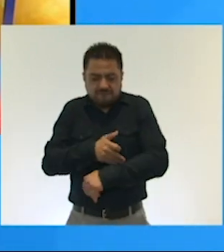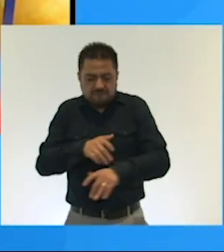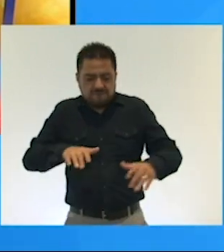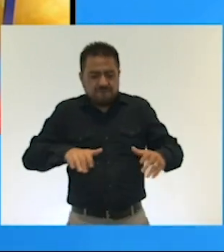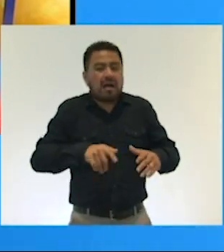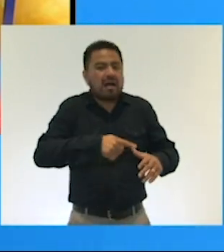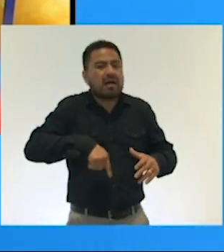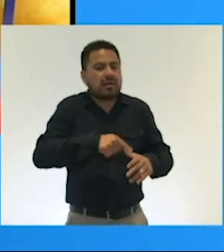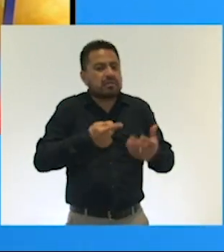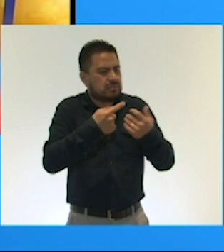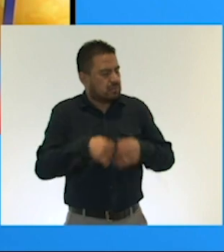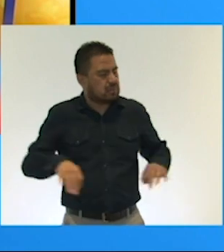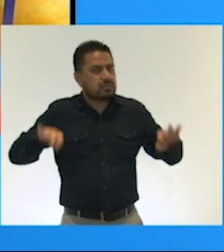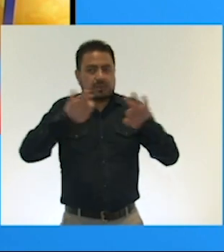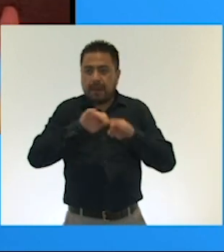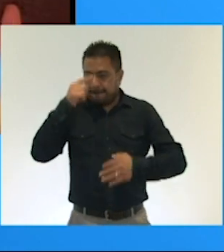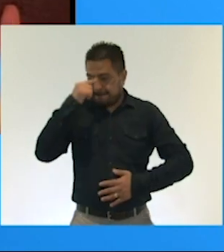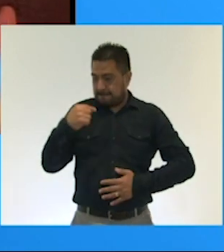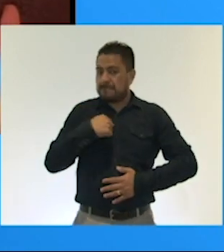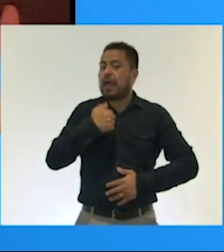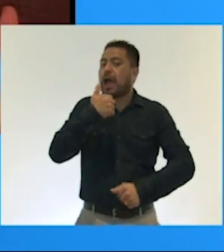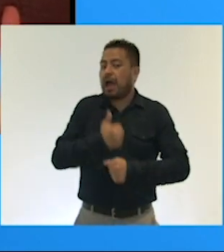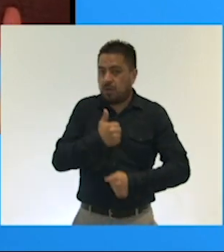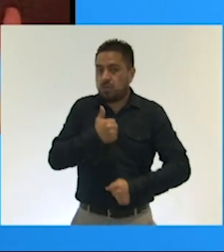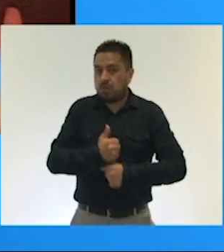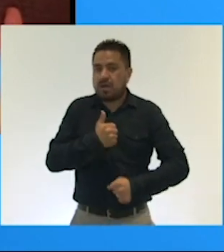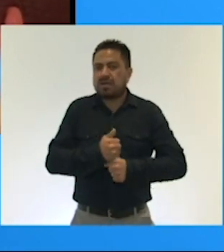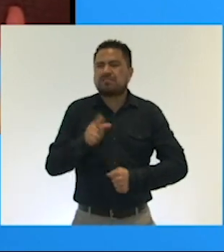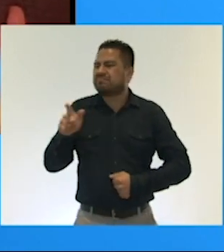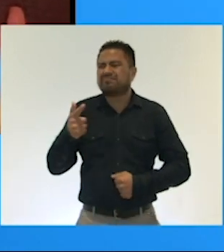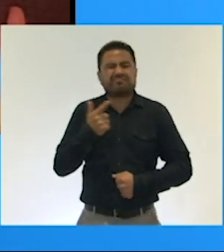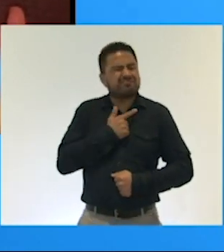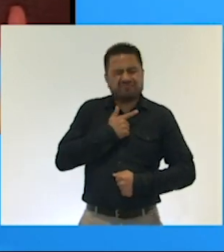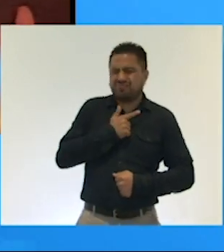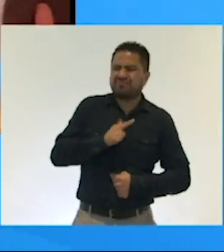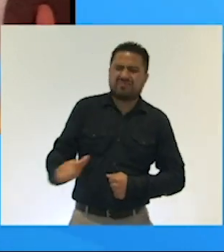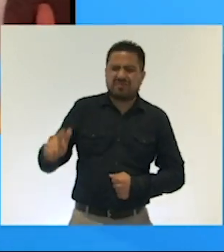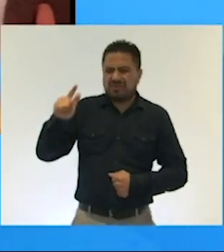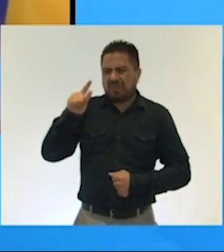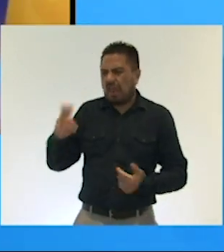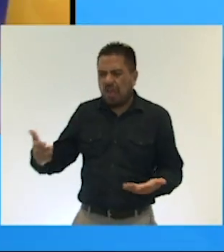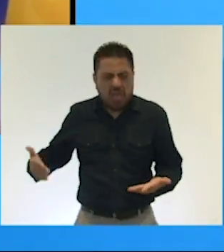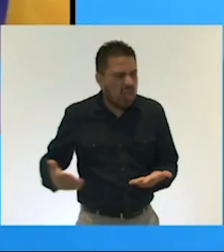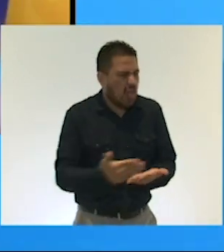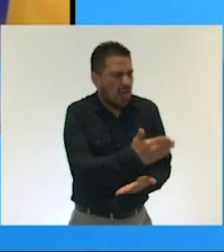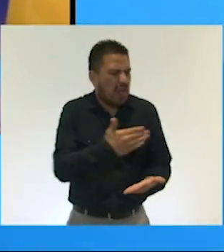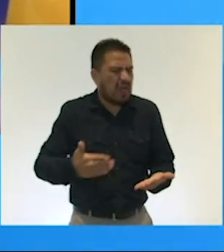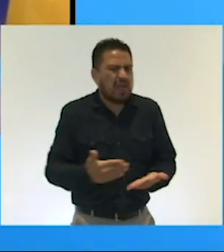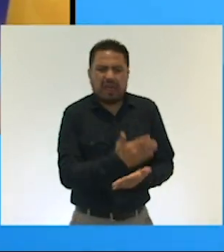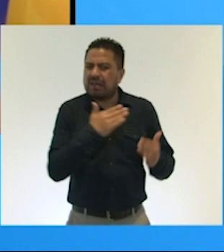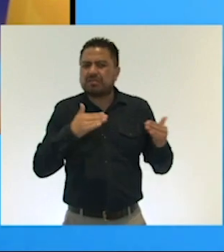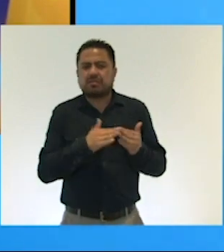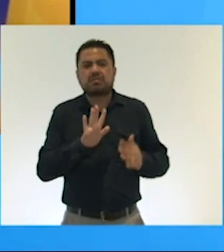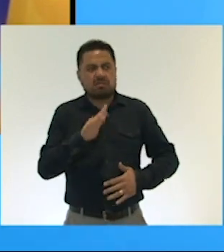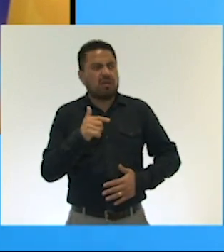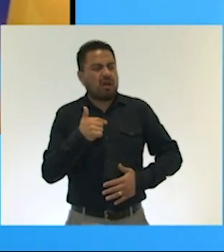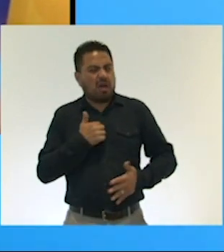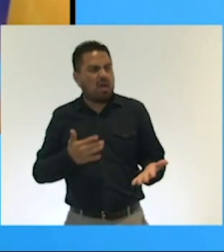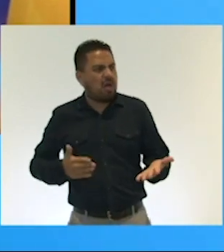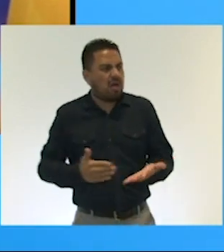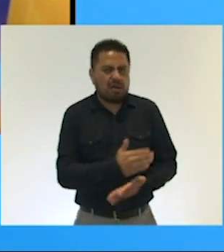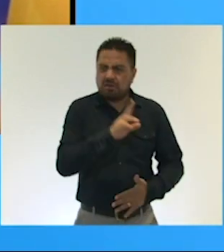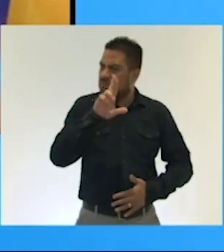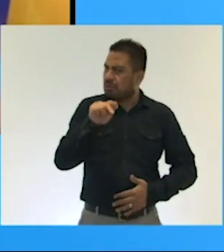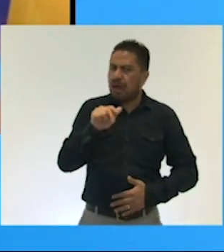es muy importante para mi abuelita. Y no le gusta tener extraños en casa. Pero yo no soy un extraño.